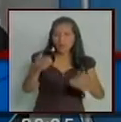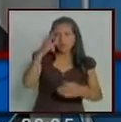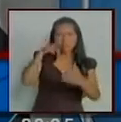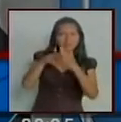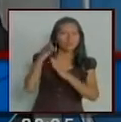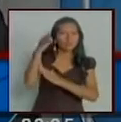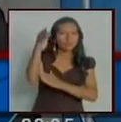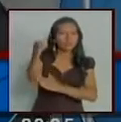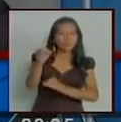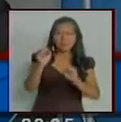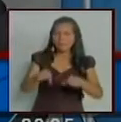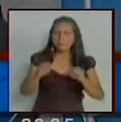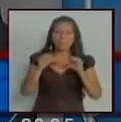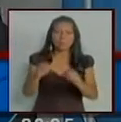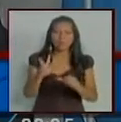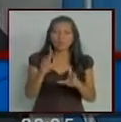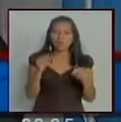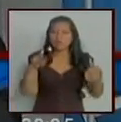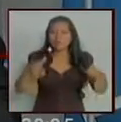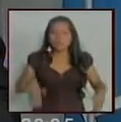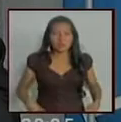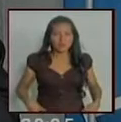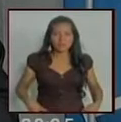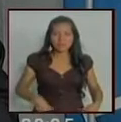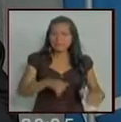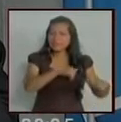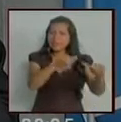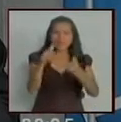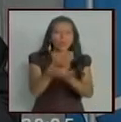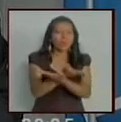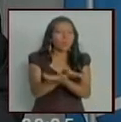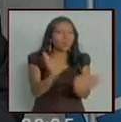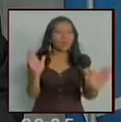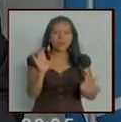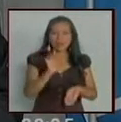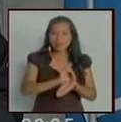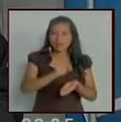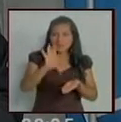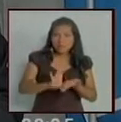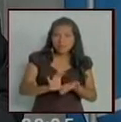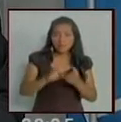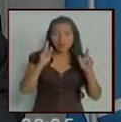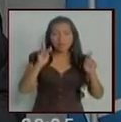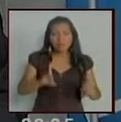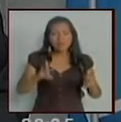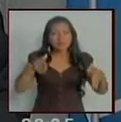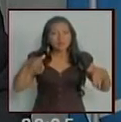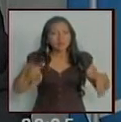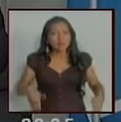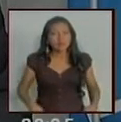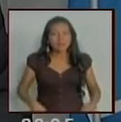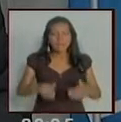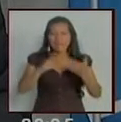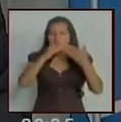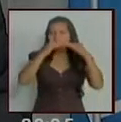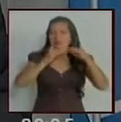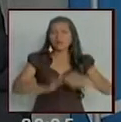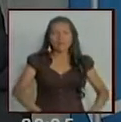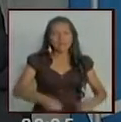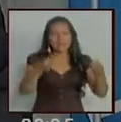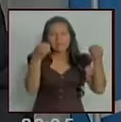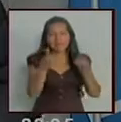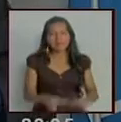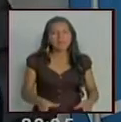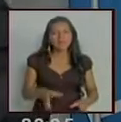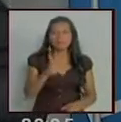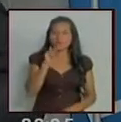mirar al futuro. No hay ninguna discapacidad que definitivamente haga que el ser humano se derrumbe por completo cuando